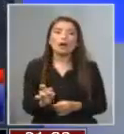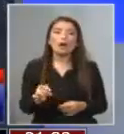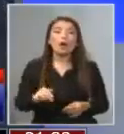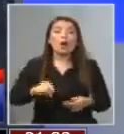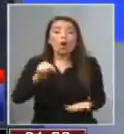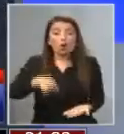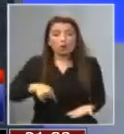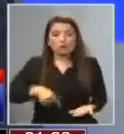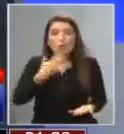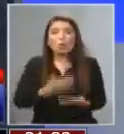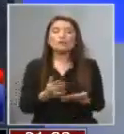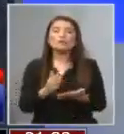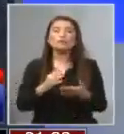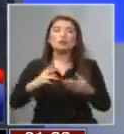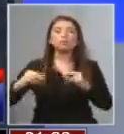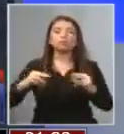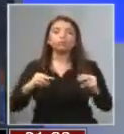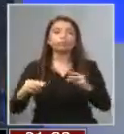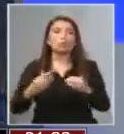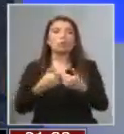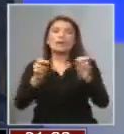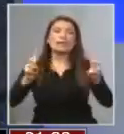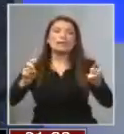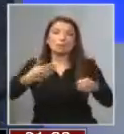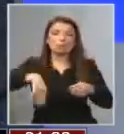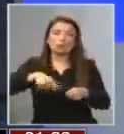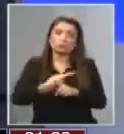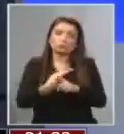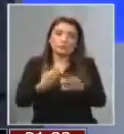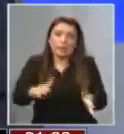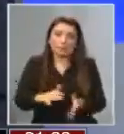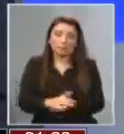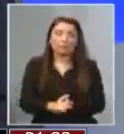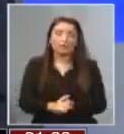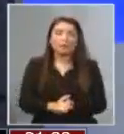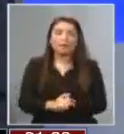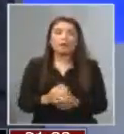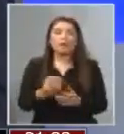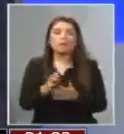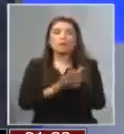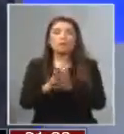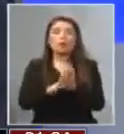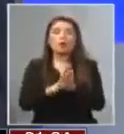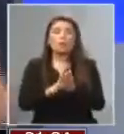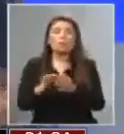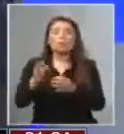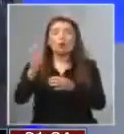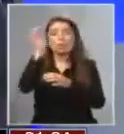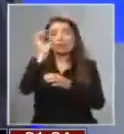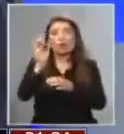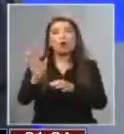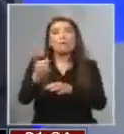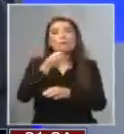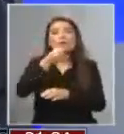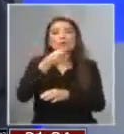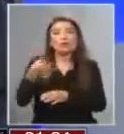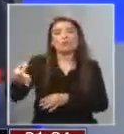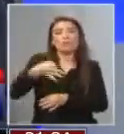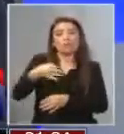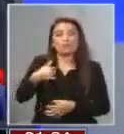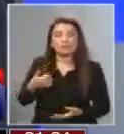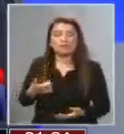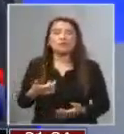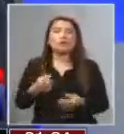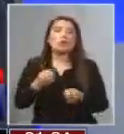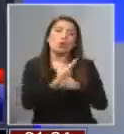día cuando uno discute cualquiera de estas cosas que hemos estado discutiendo, una observación habitual que me hace el periodista o la persona con que yo estoy conversando me dice, sí,